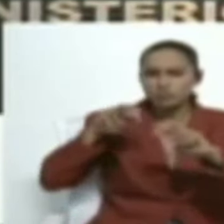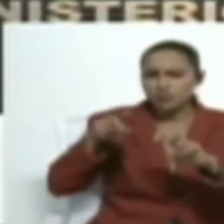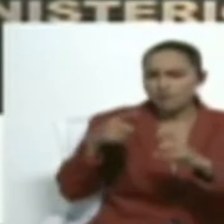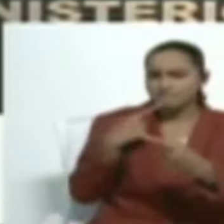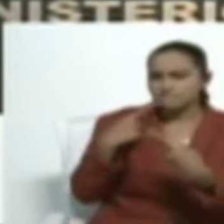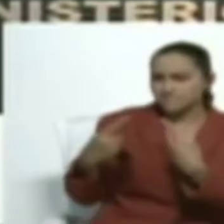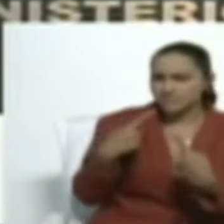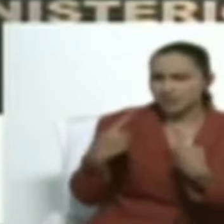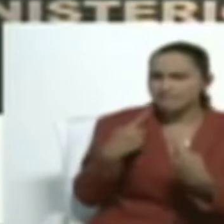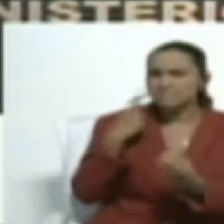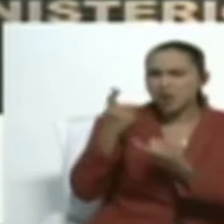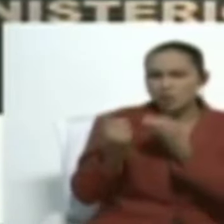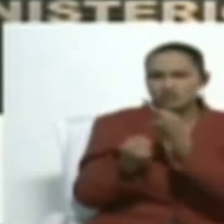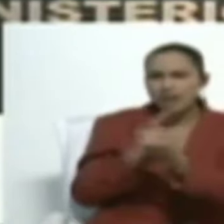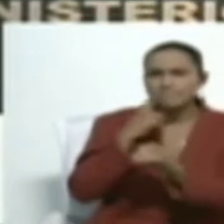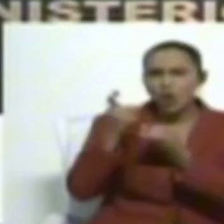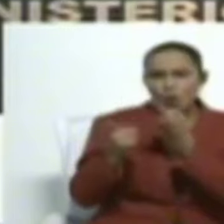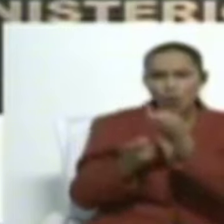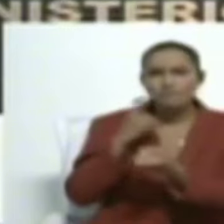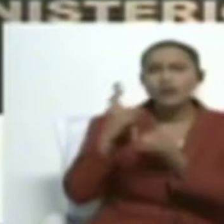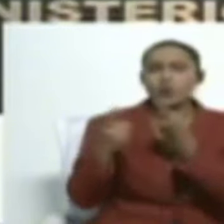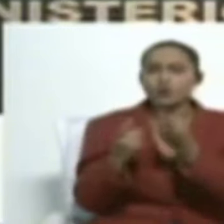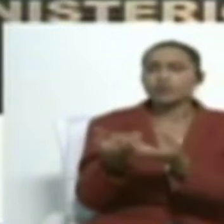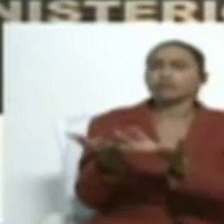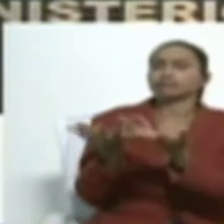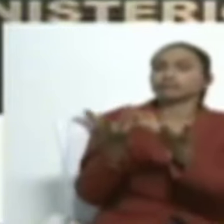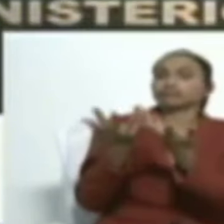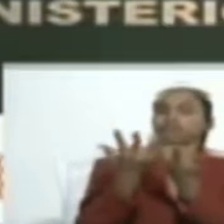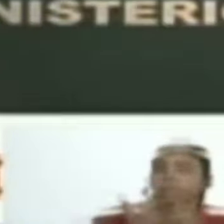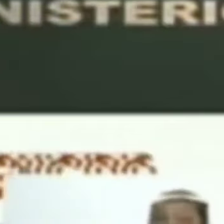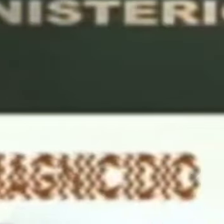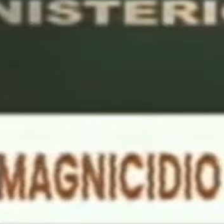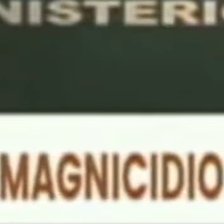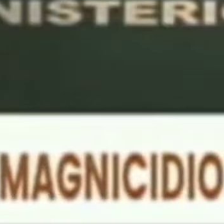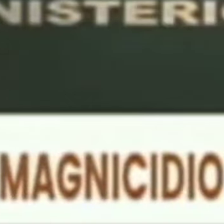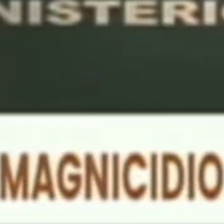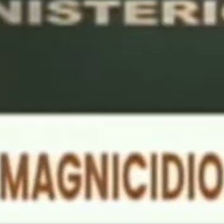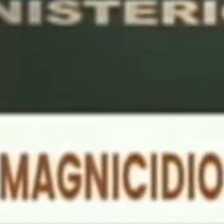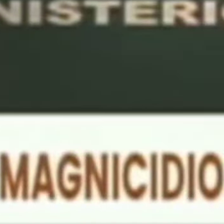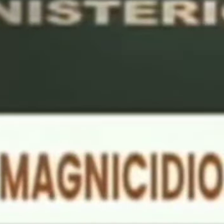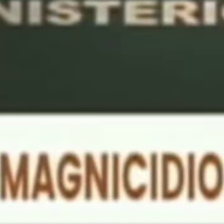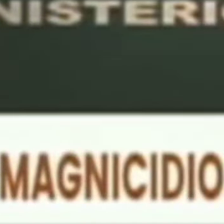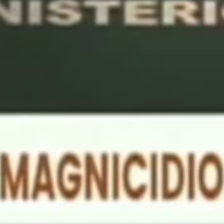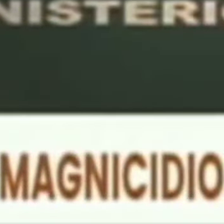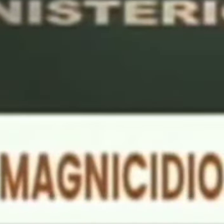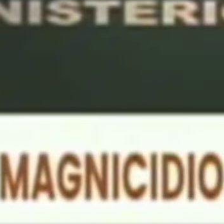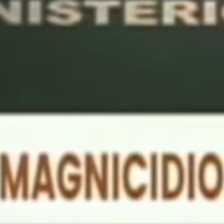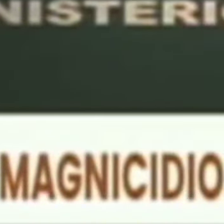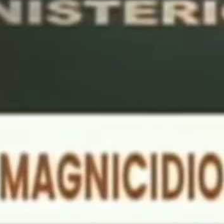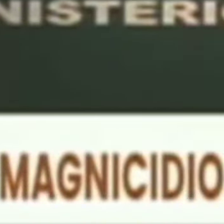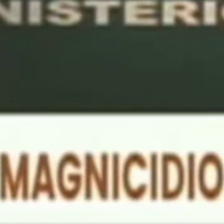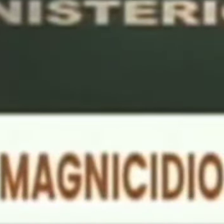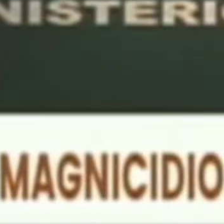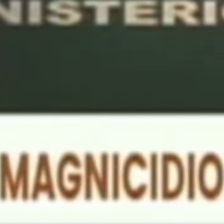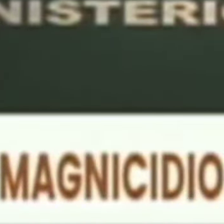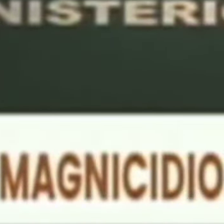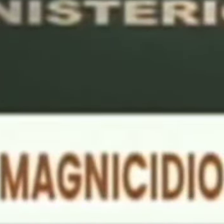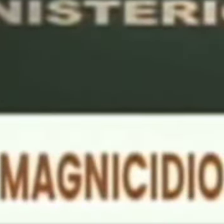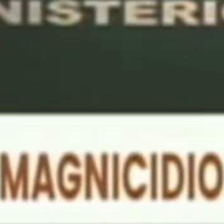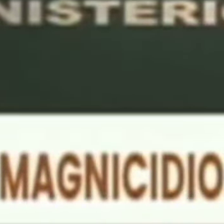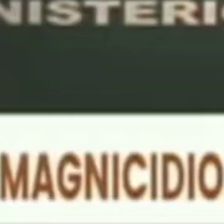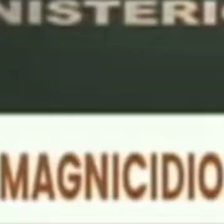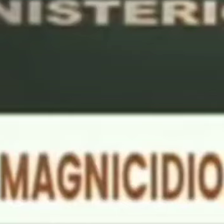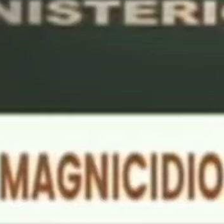detención ocurrida el día de ayer. No pudieron, como acostumbraban en una época, a